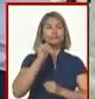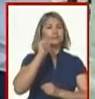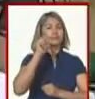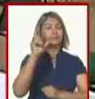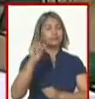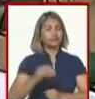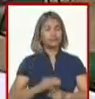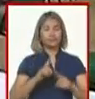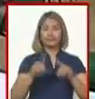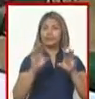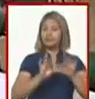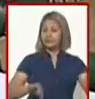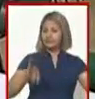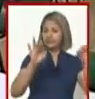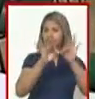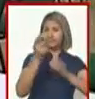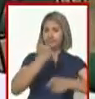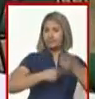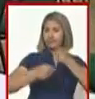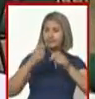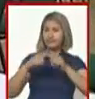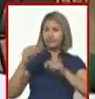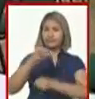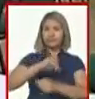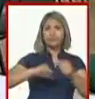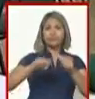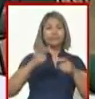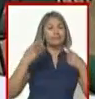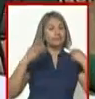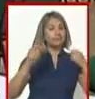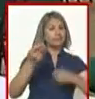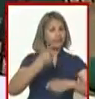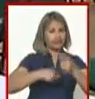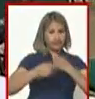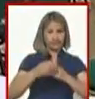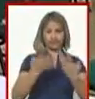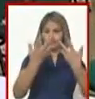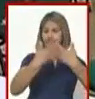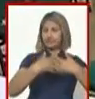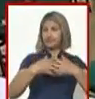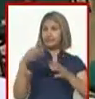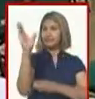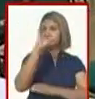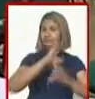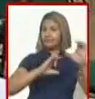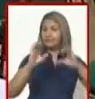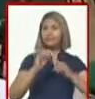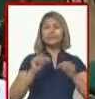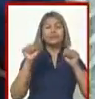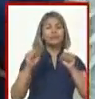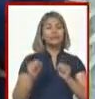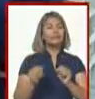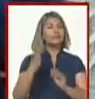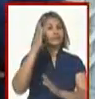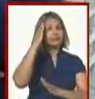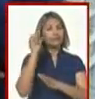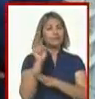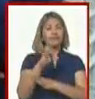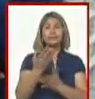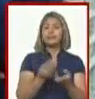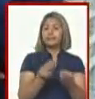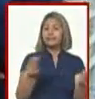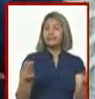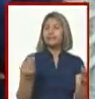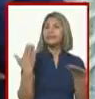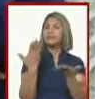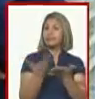días. Lo más importante de esta rueda de negocios es el tema de intenciones de negocio. Las empresas están buscando el poder hacer conocer sus productos